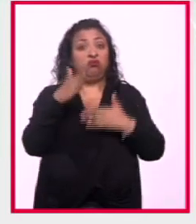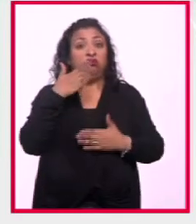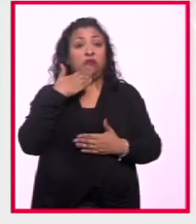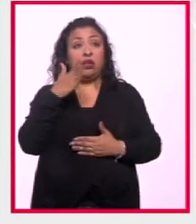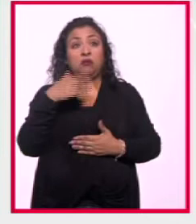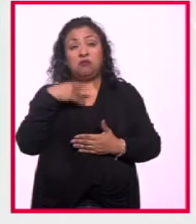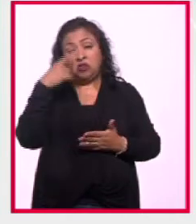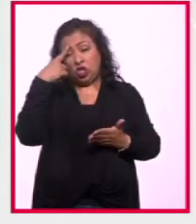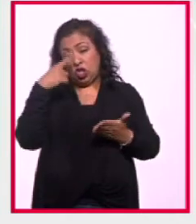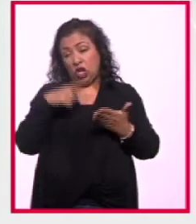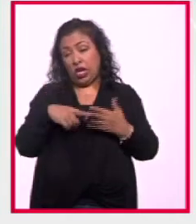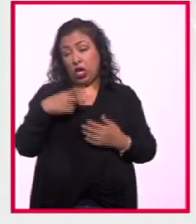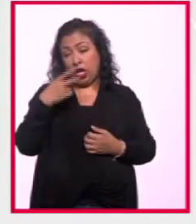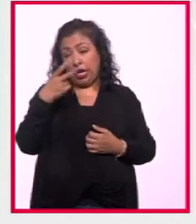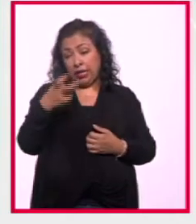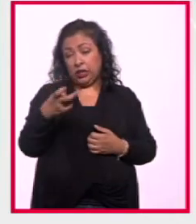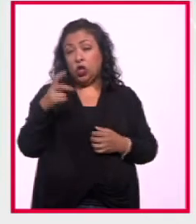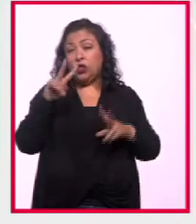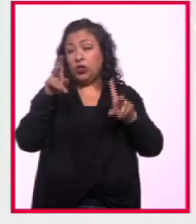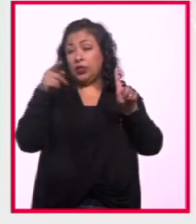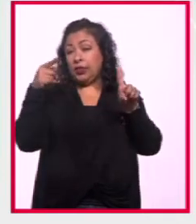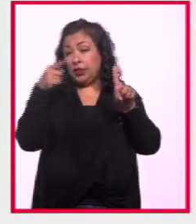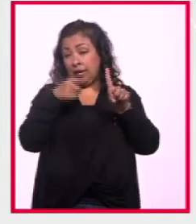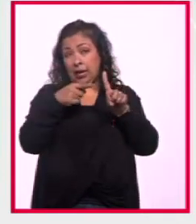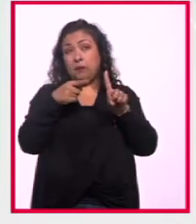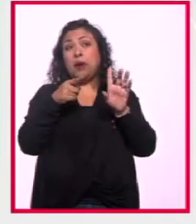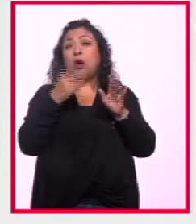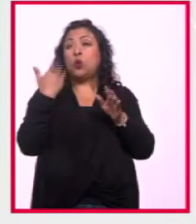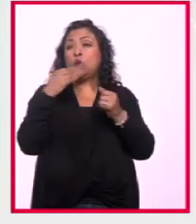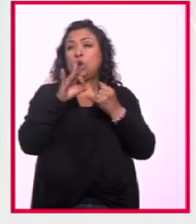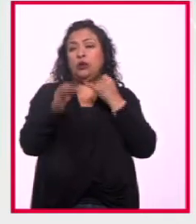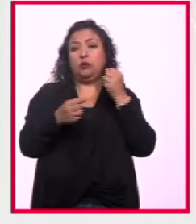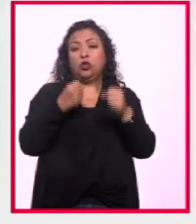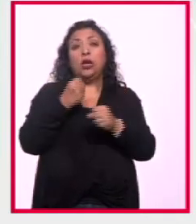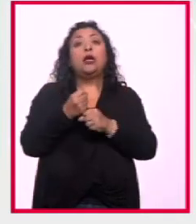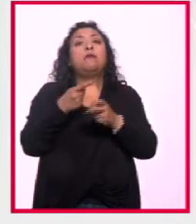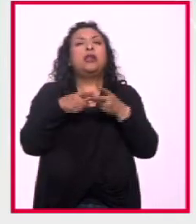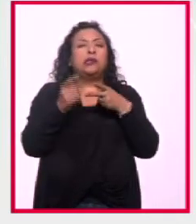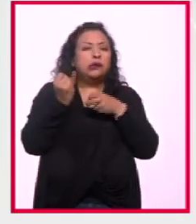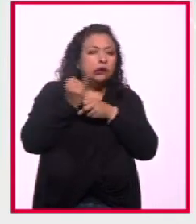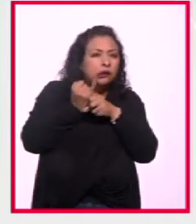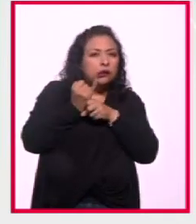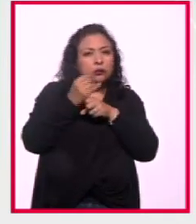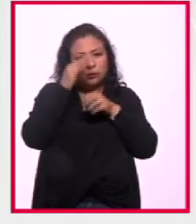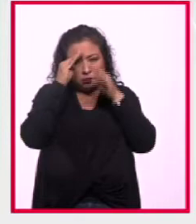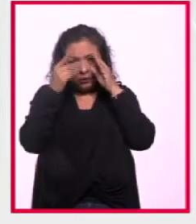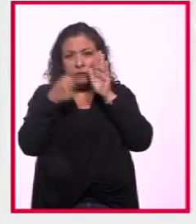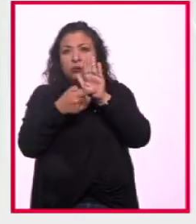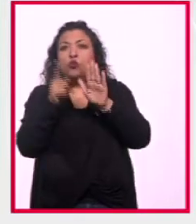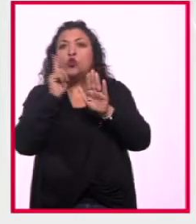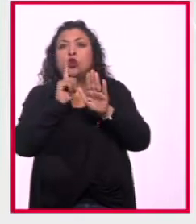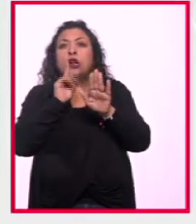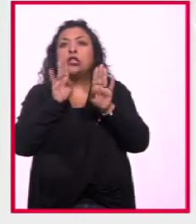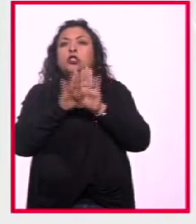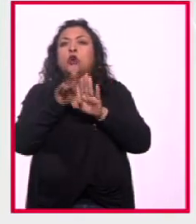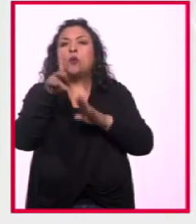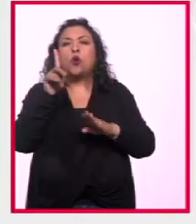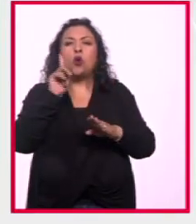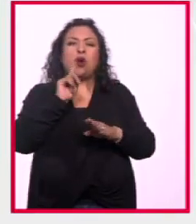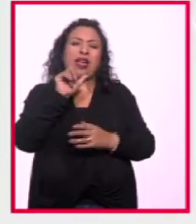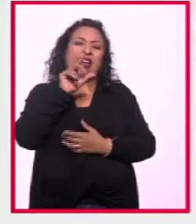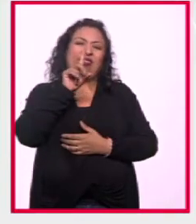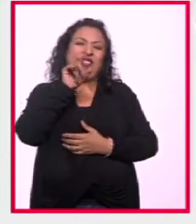yo creo que es uno de los asuntos que en los últimos años ha empezado a analizarse más la presencia de las mujeres no solamente como las adelitas